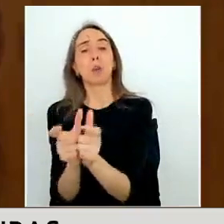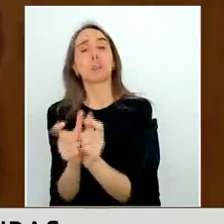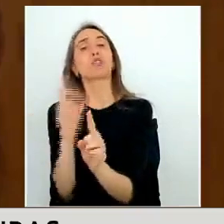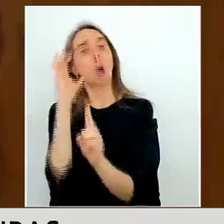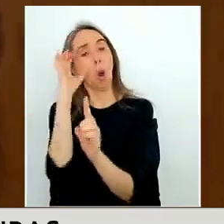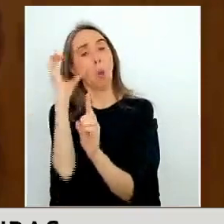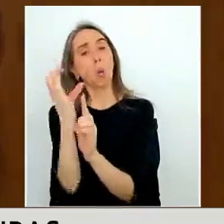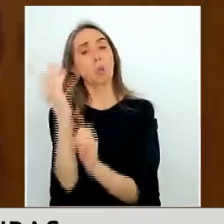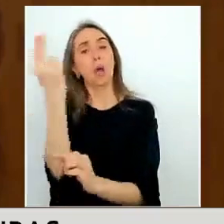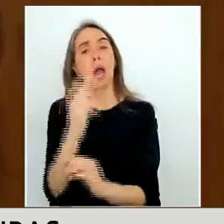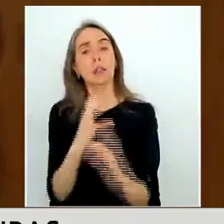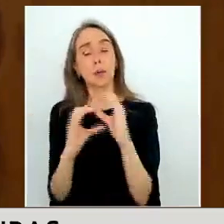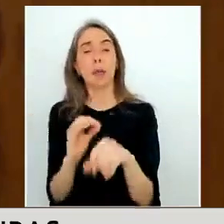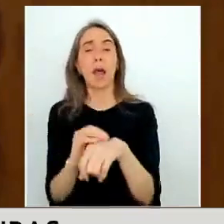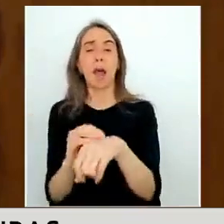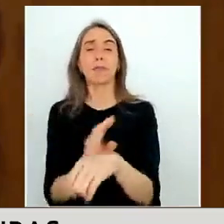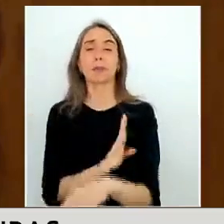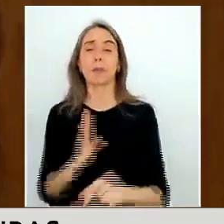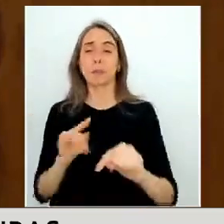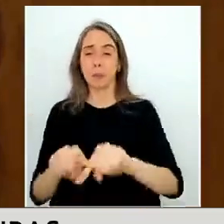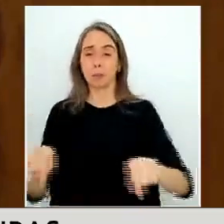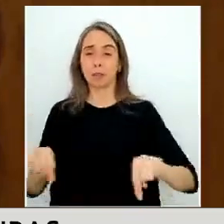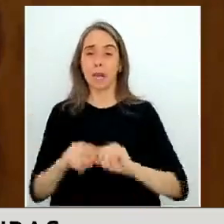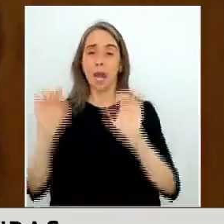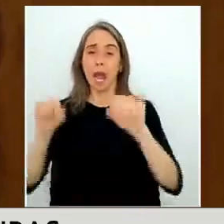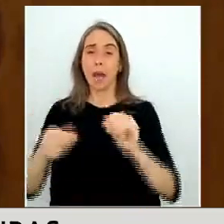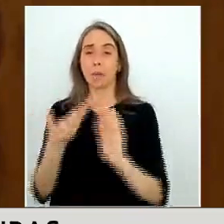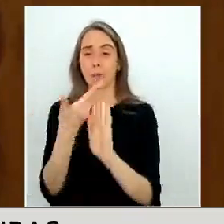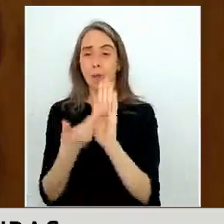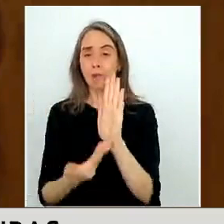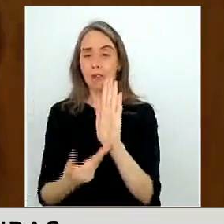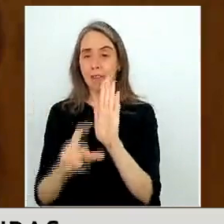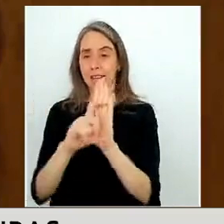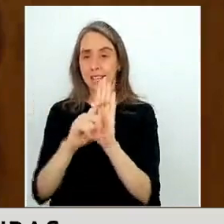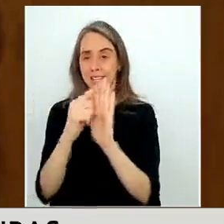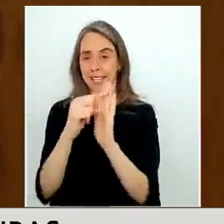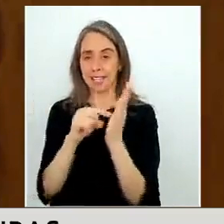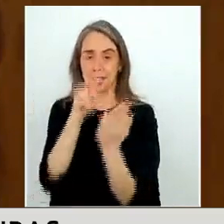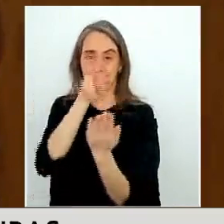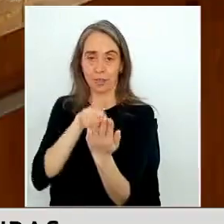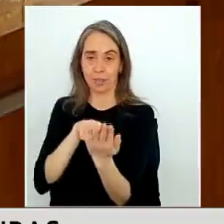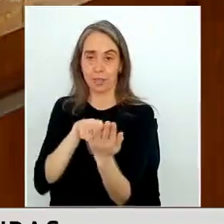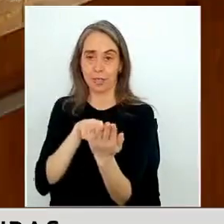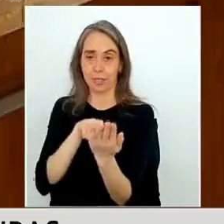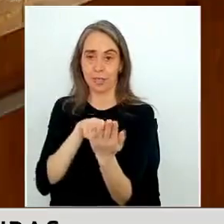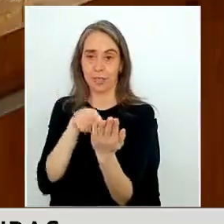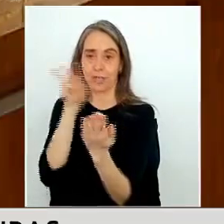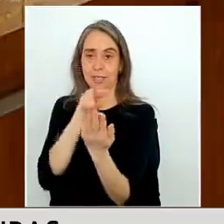la sala aprobar el texto de ley que se acaba de interpretar o de leer